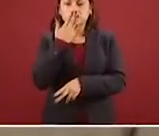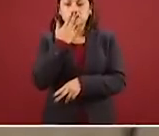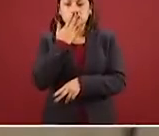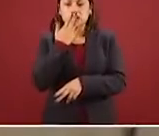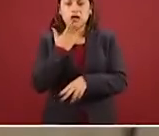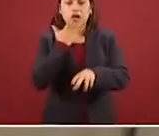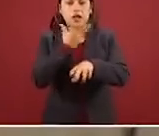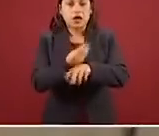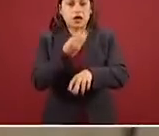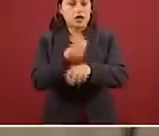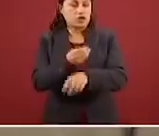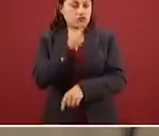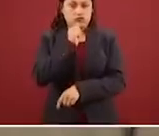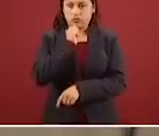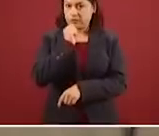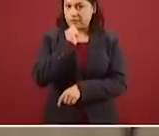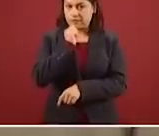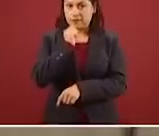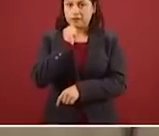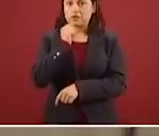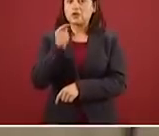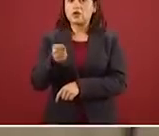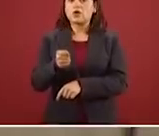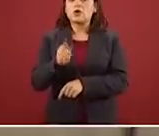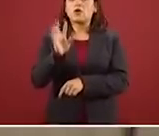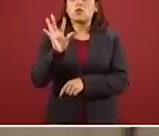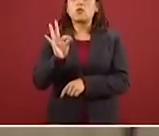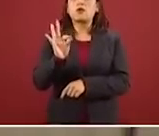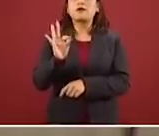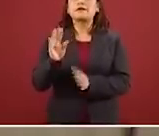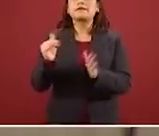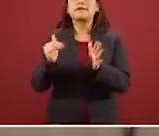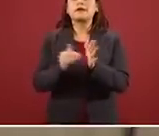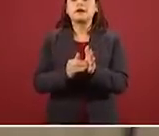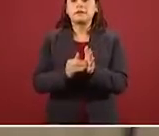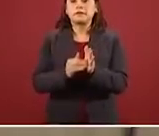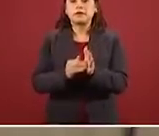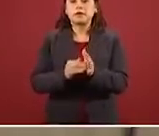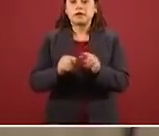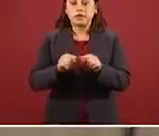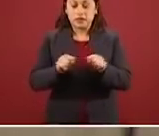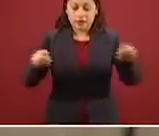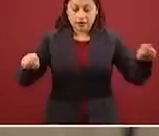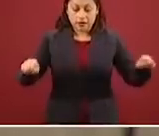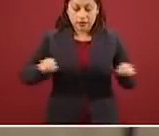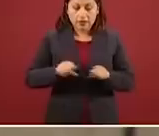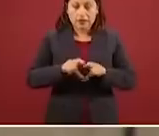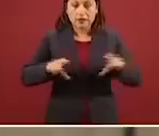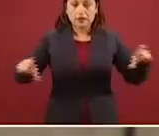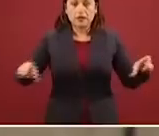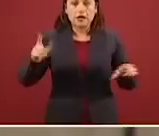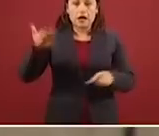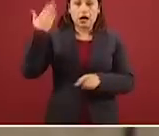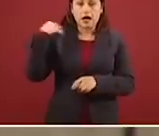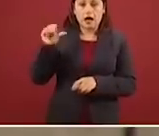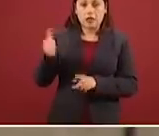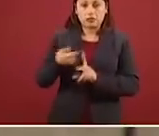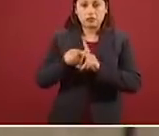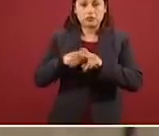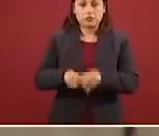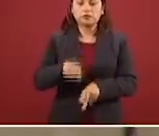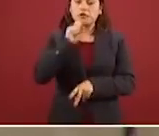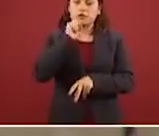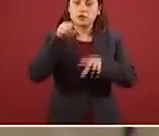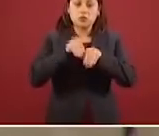por el derrame de los 40 mil metros cúbicos de agosto de 2014 y pues que hay varios